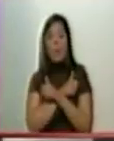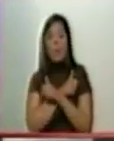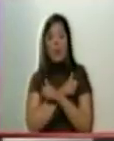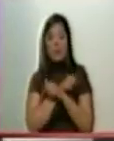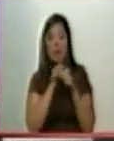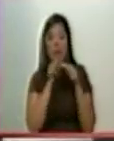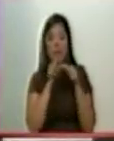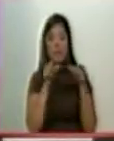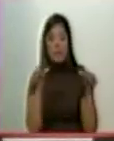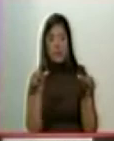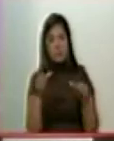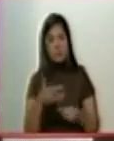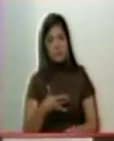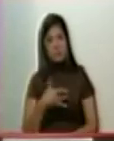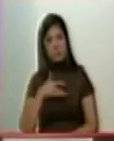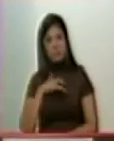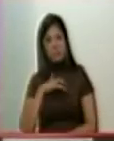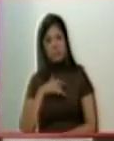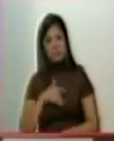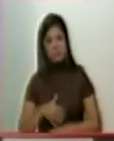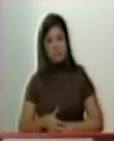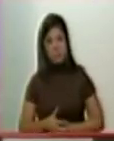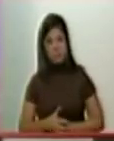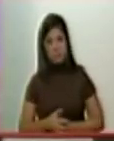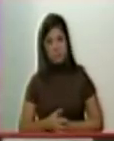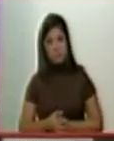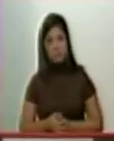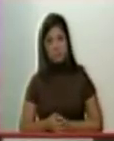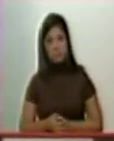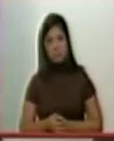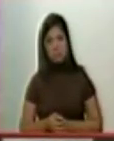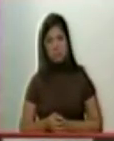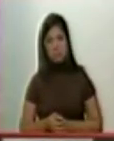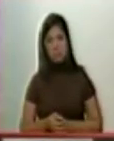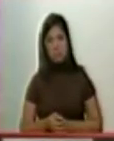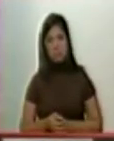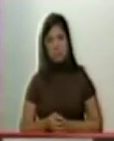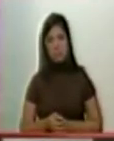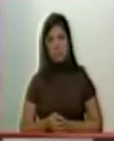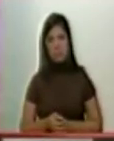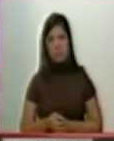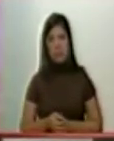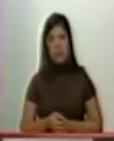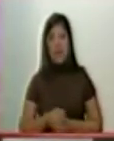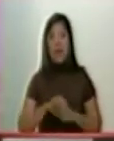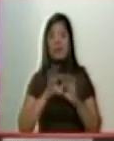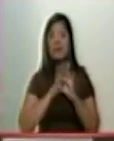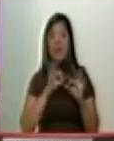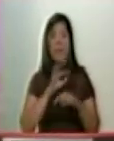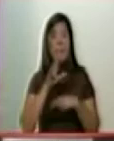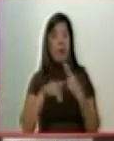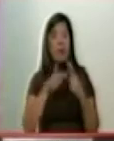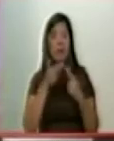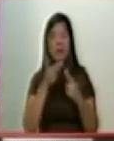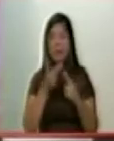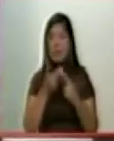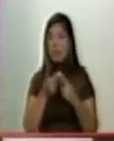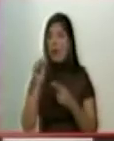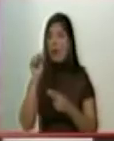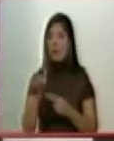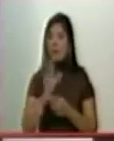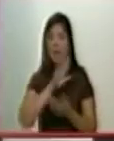fijos de aquella figura que más nunca volverá a la historia del magisterio